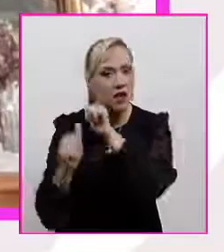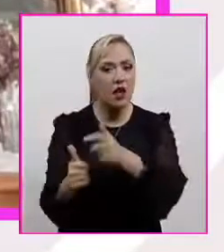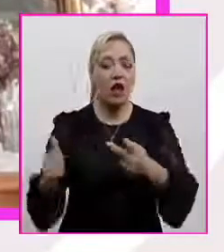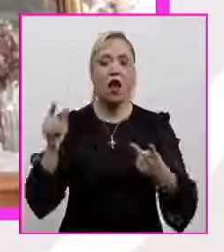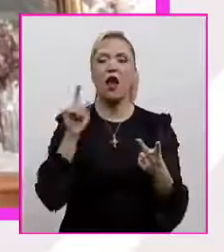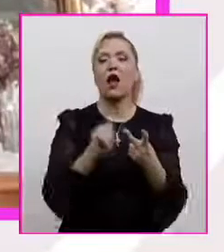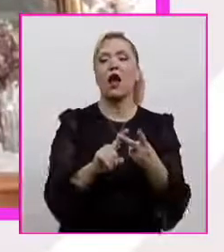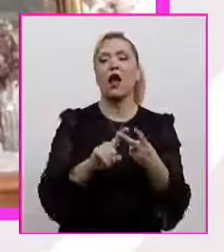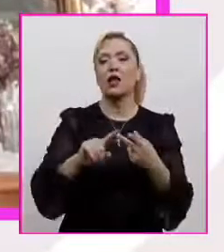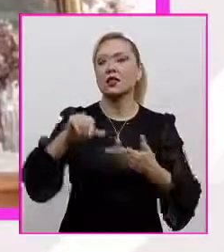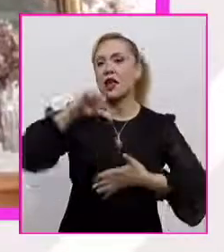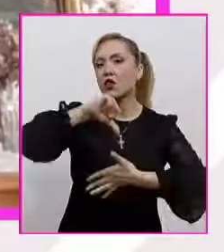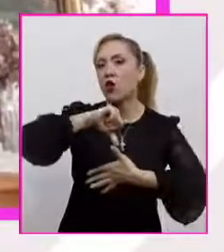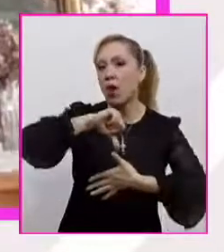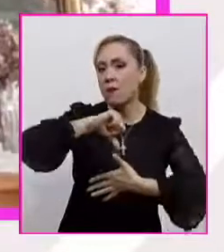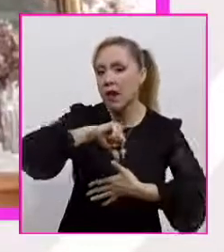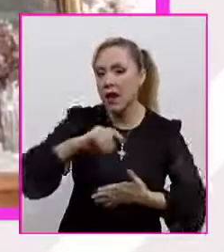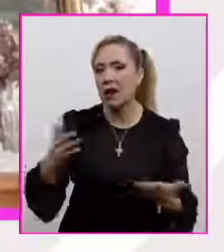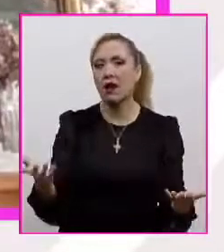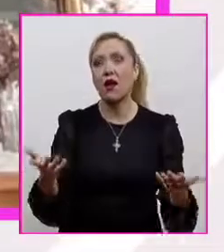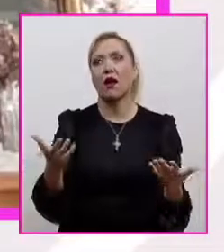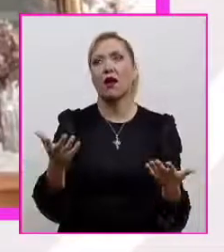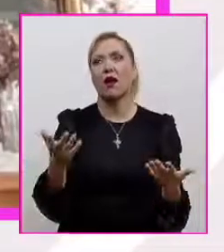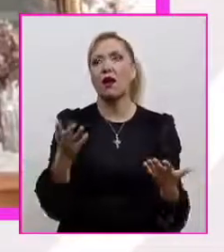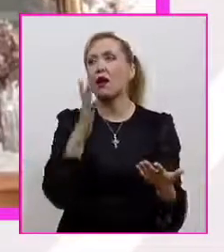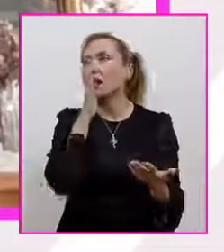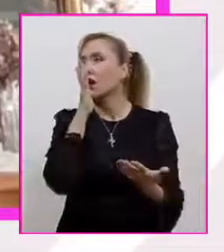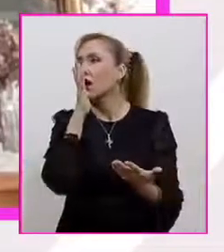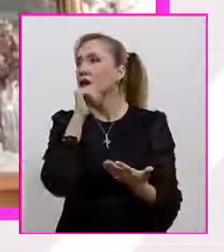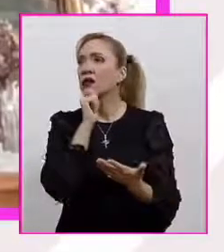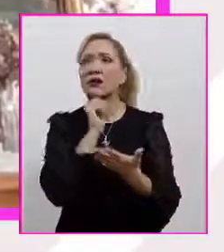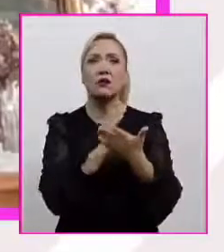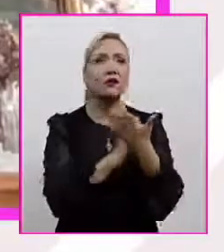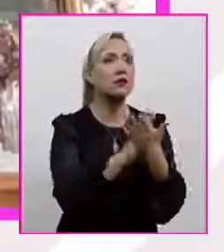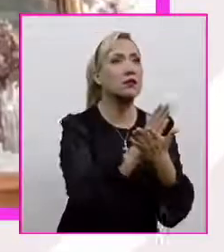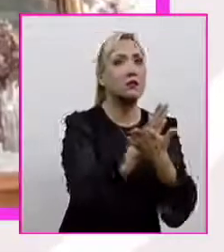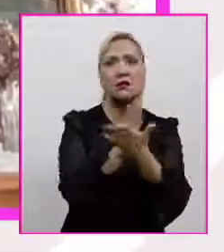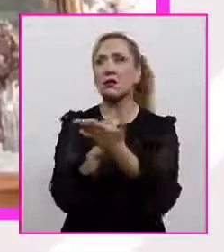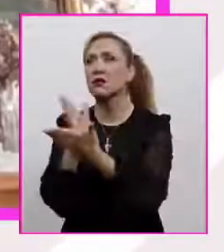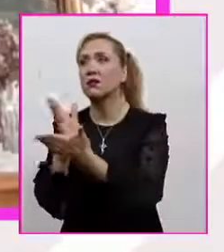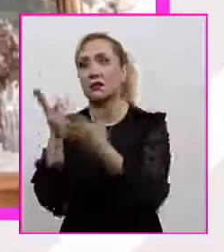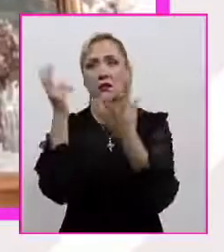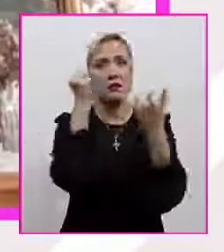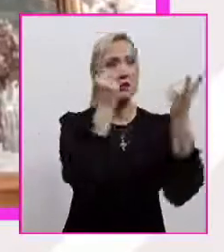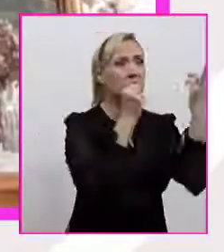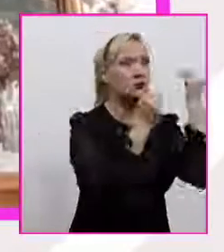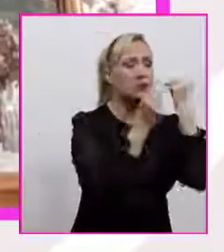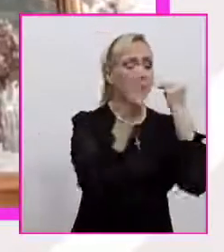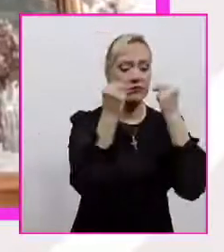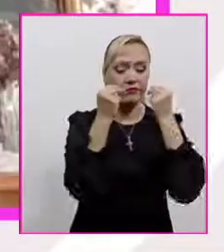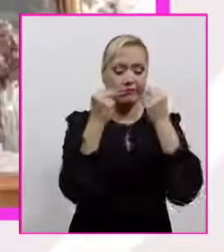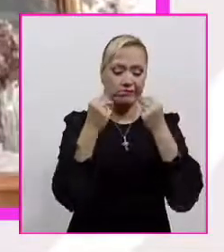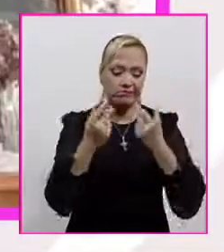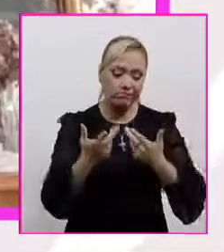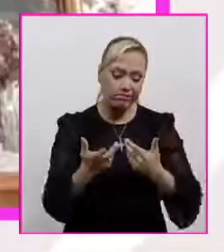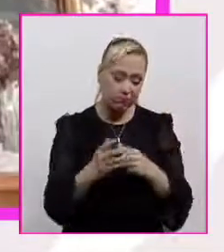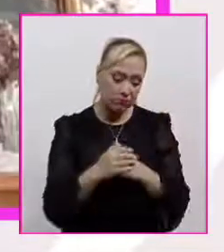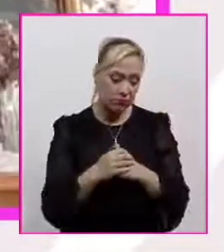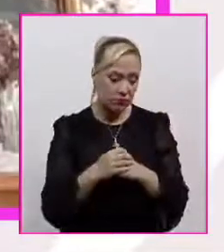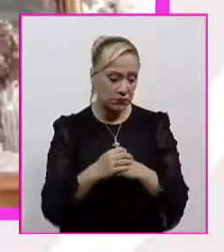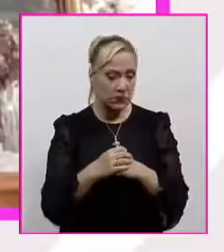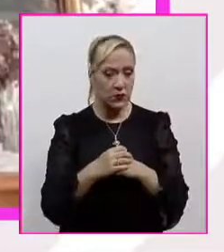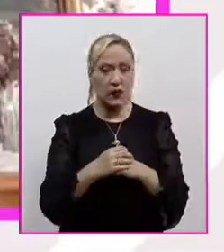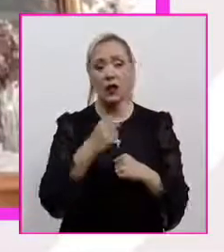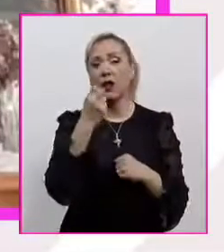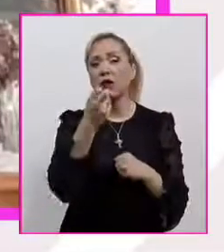de Centroamérica, que son impedidas en su ingreso a otros países de tránsito o en donde quieren irse a vivir.